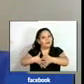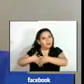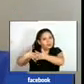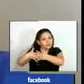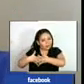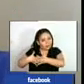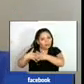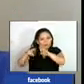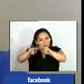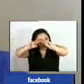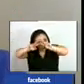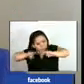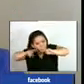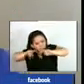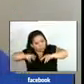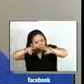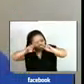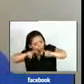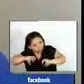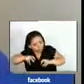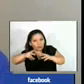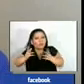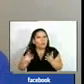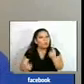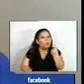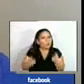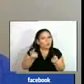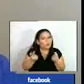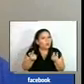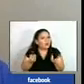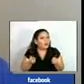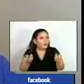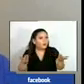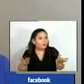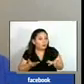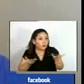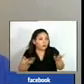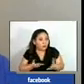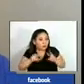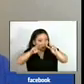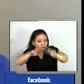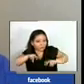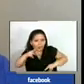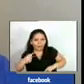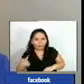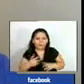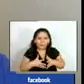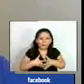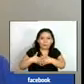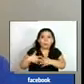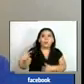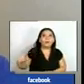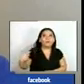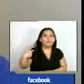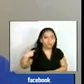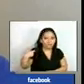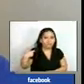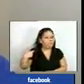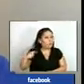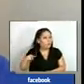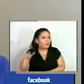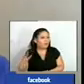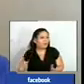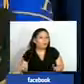un estudio habla sobre cuál sería el comportamiento de los estadounidenses en la aplicación de